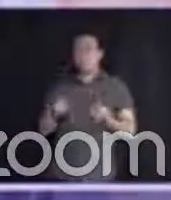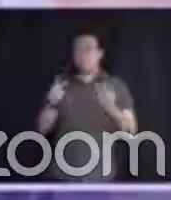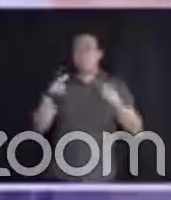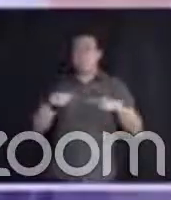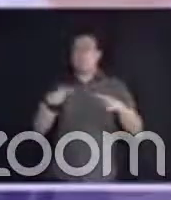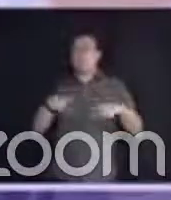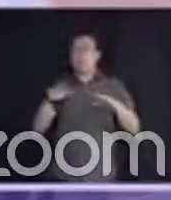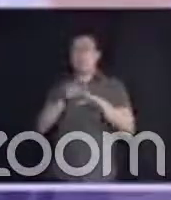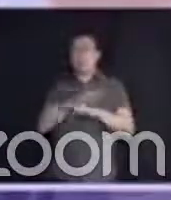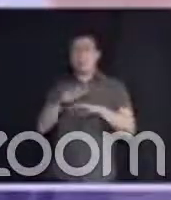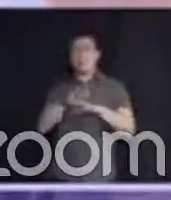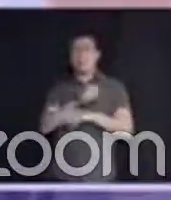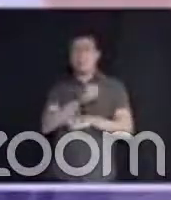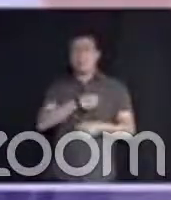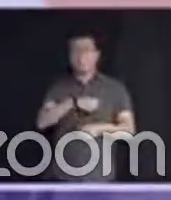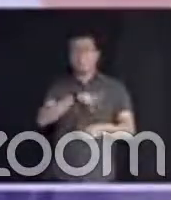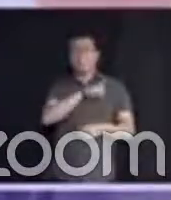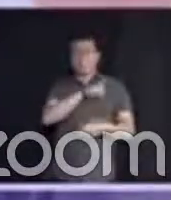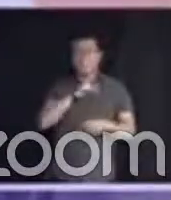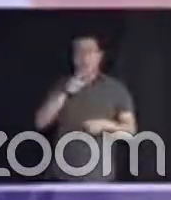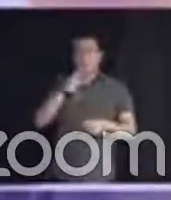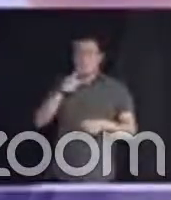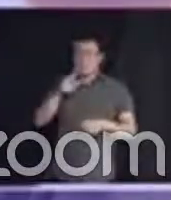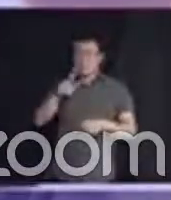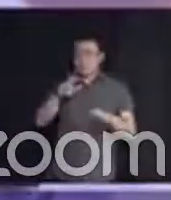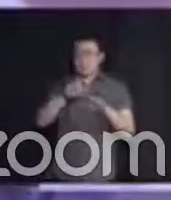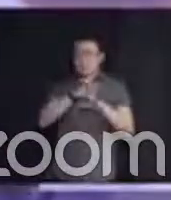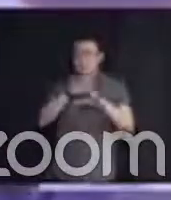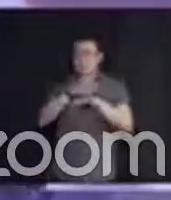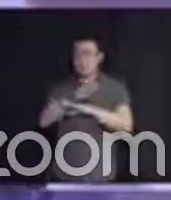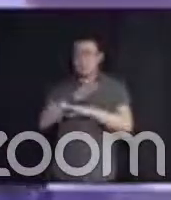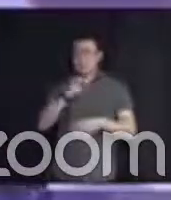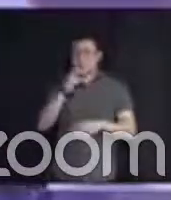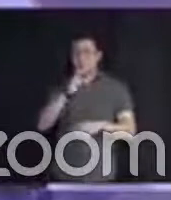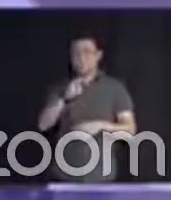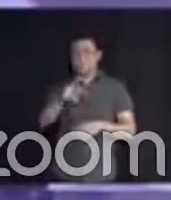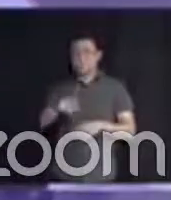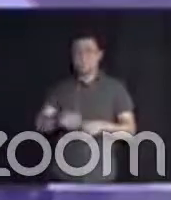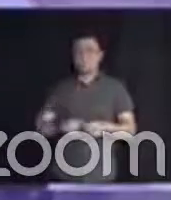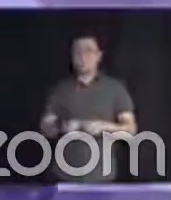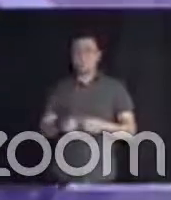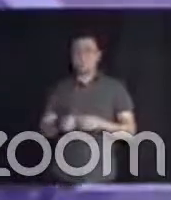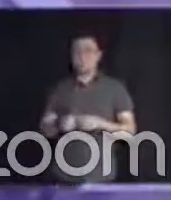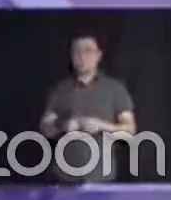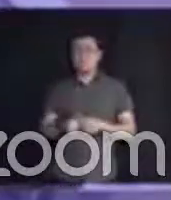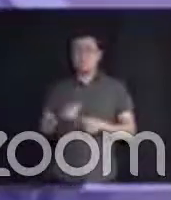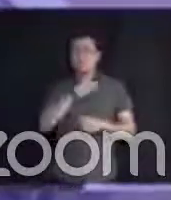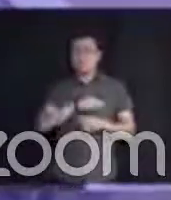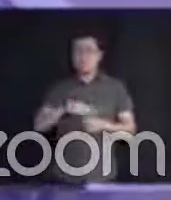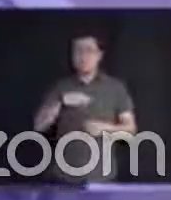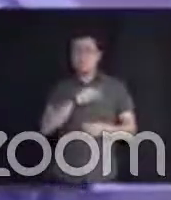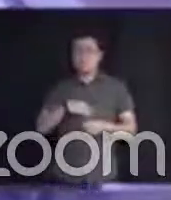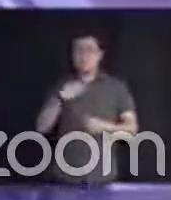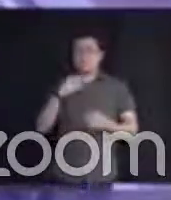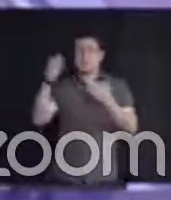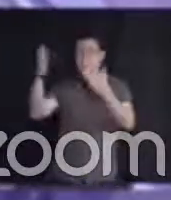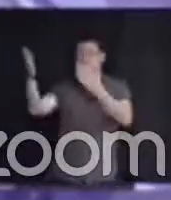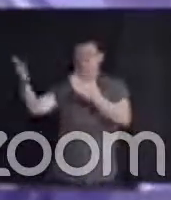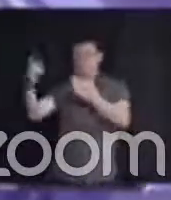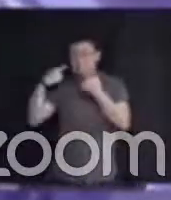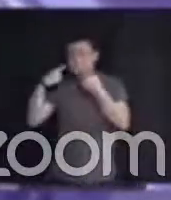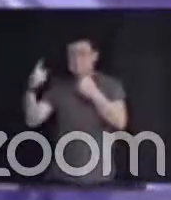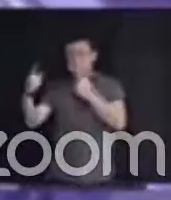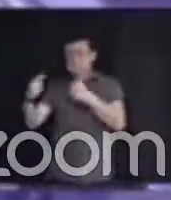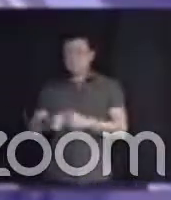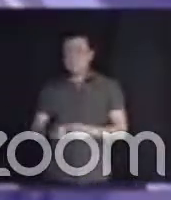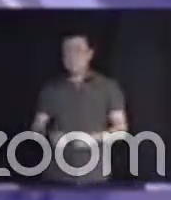que ha mejorado su salud y que ha salido de su situación o se ha transformado. Es que muchas felicidades y adelante, por favor, allá